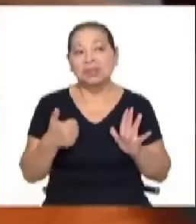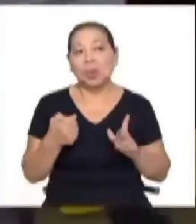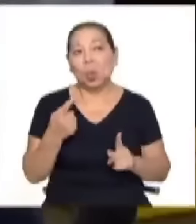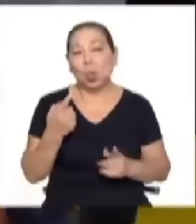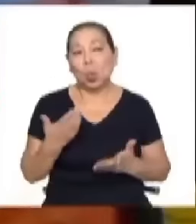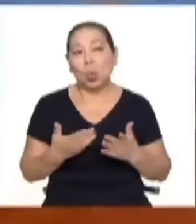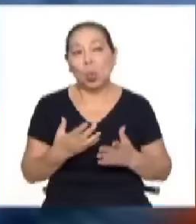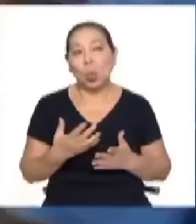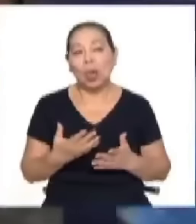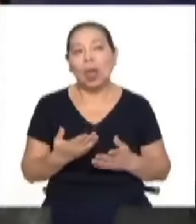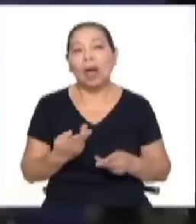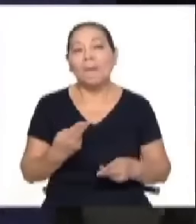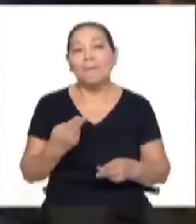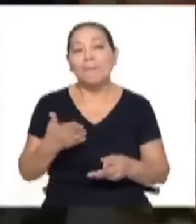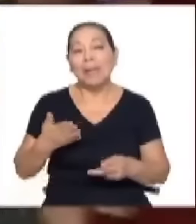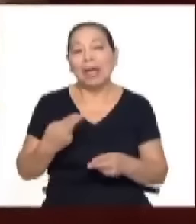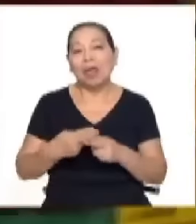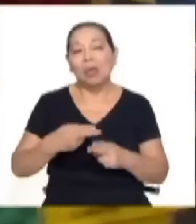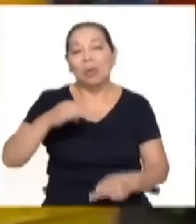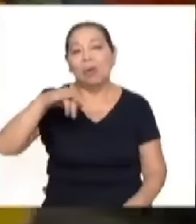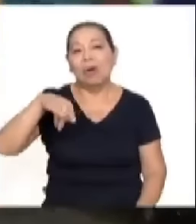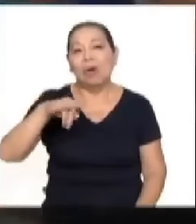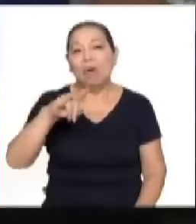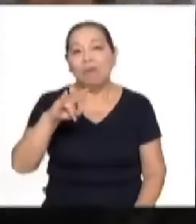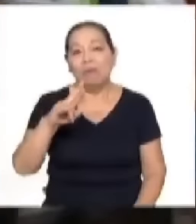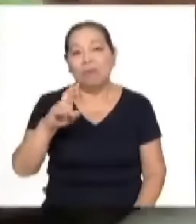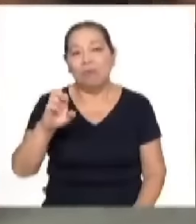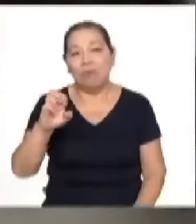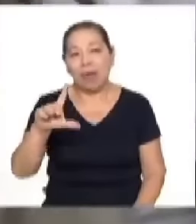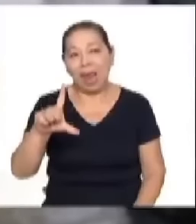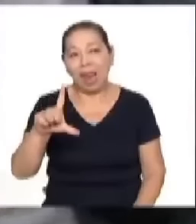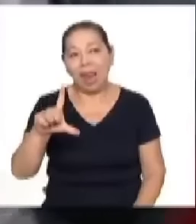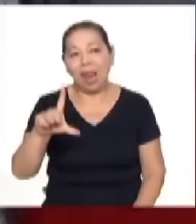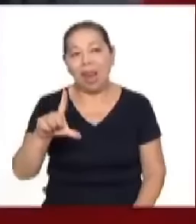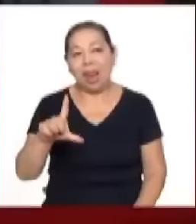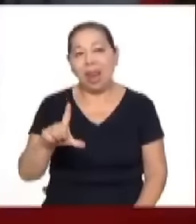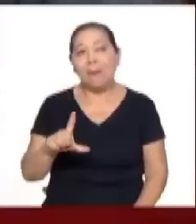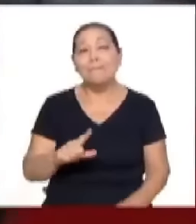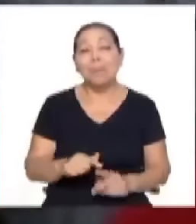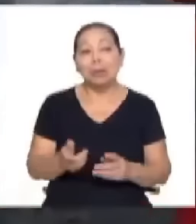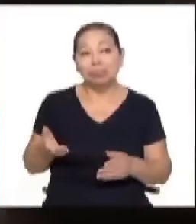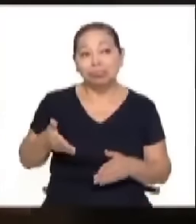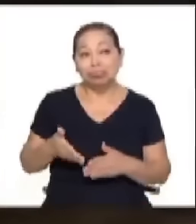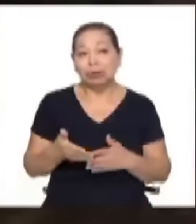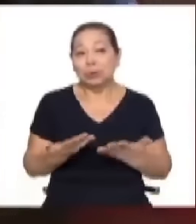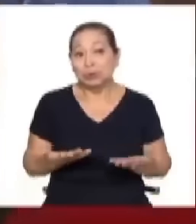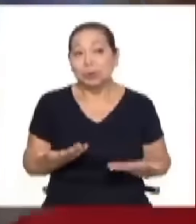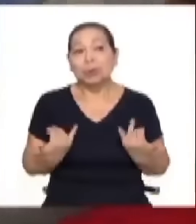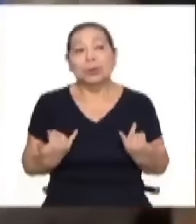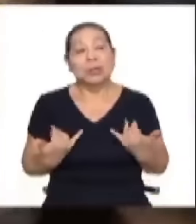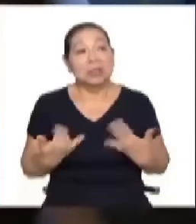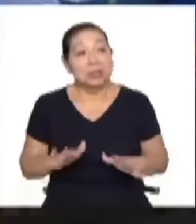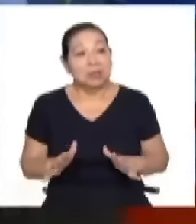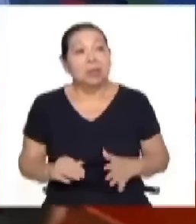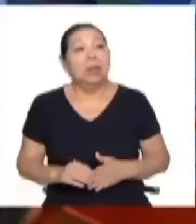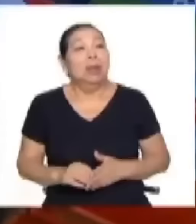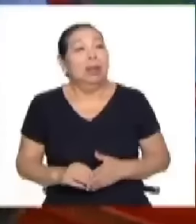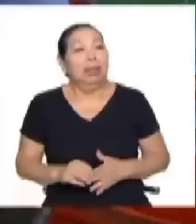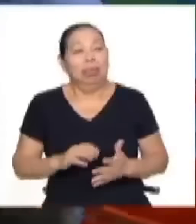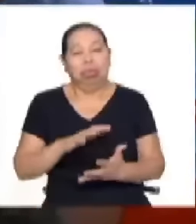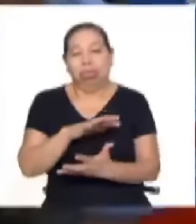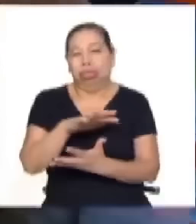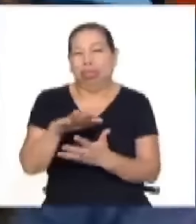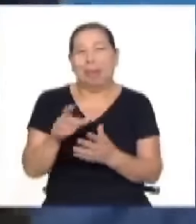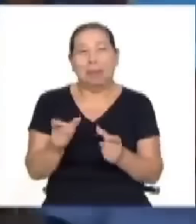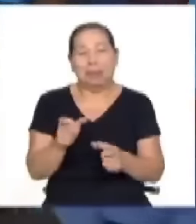6 soles el kilo de jurel, entonces nos indican, y vemos que las personas continúan ingresando. En realidad aquí ya hay un poco de